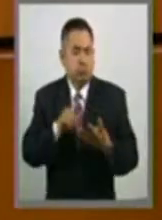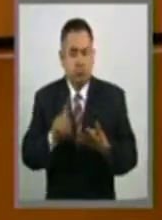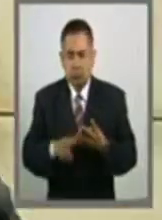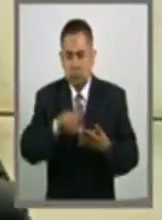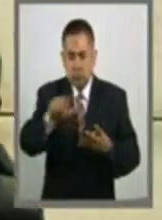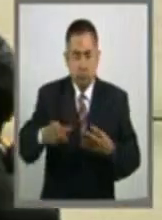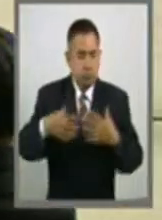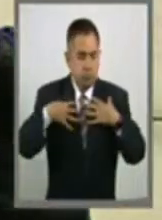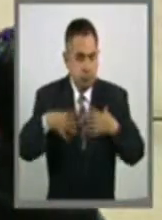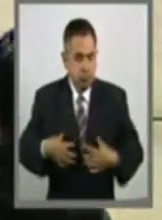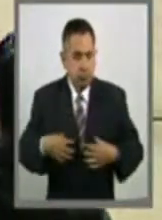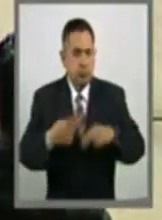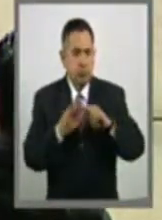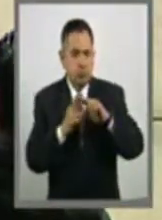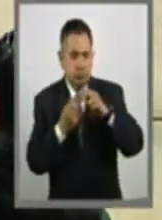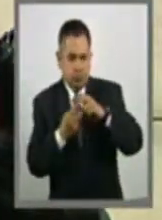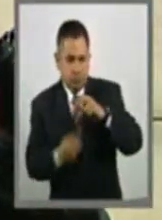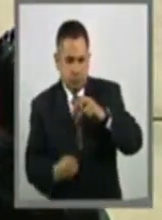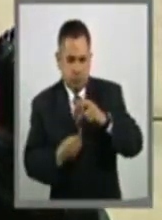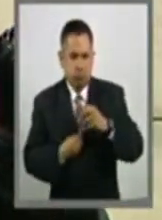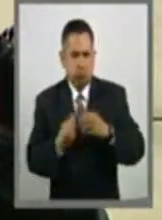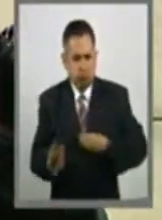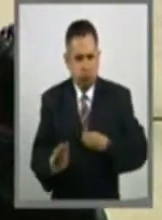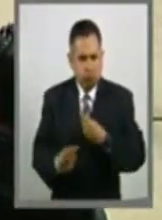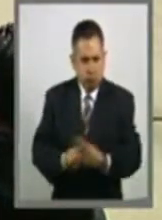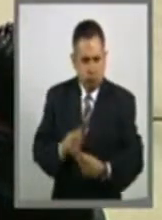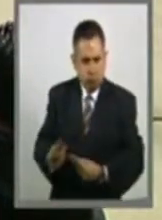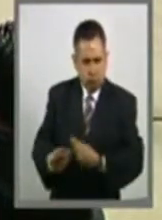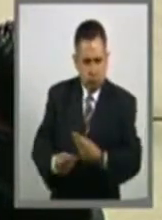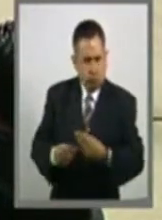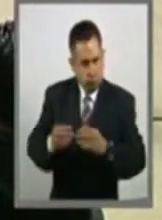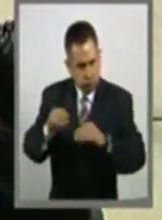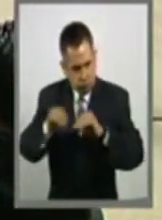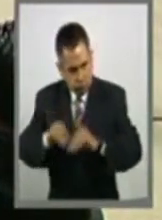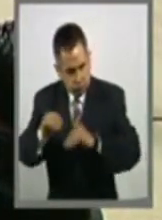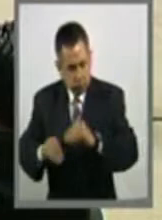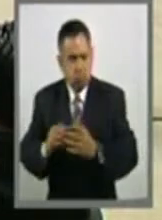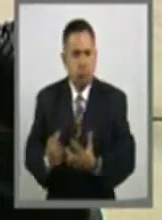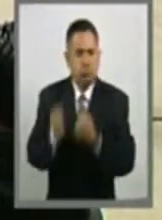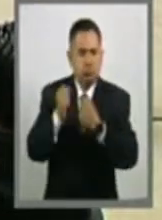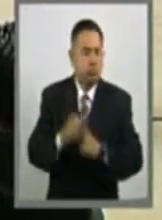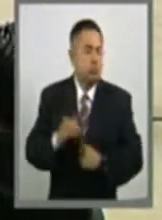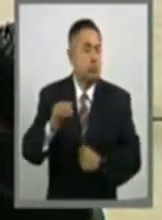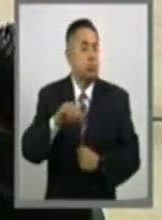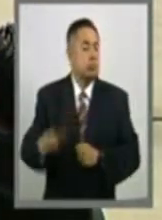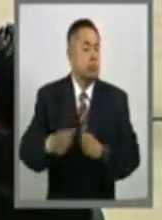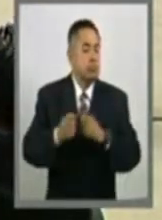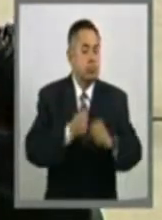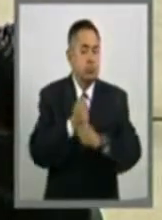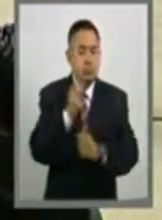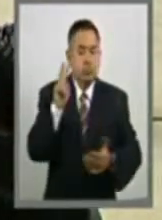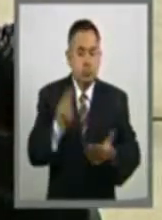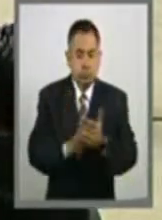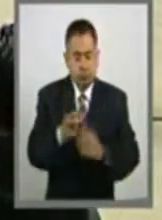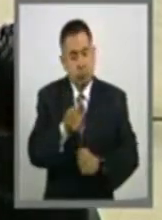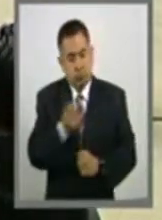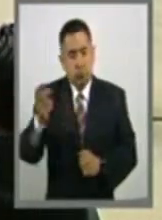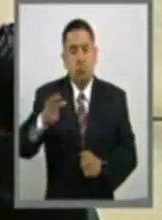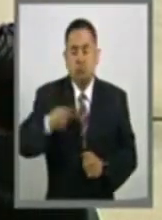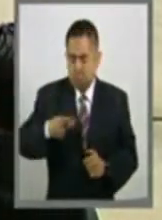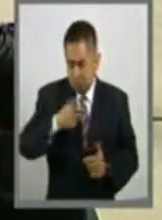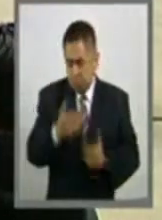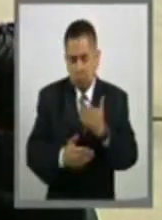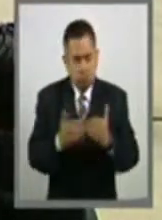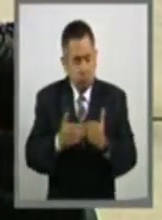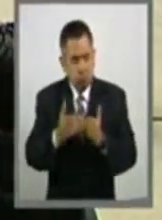médula. Con la creación del Centro Nacional de Transplantes, CENATRA, en el año 2000, se logró un gran avance en